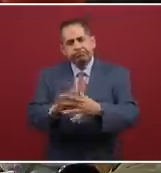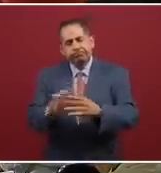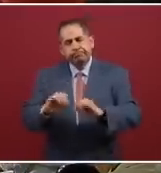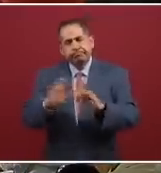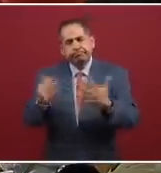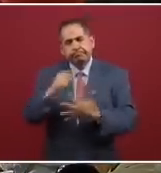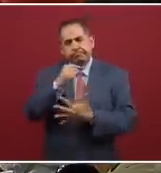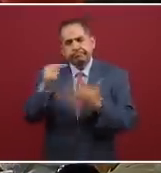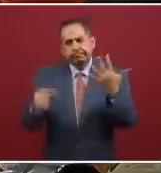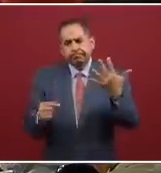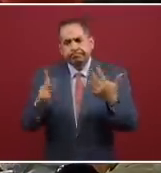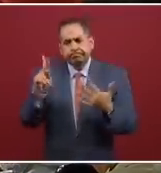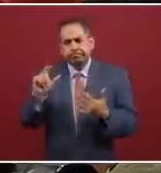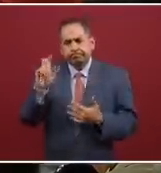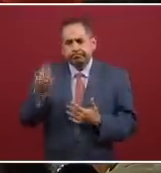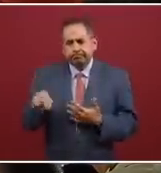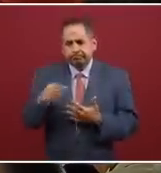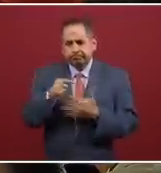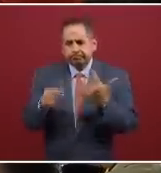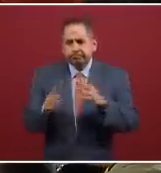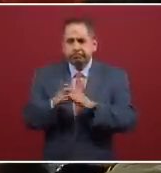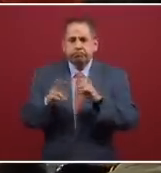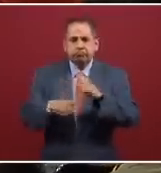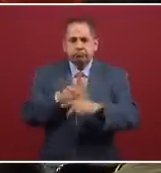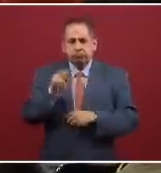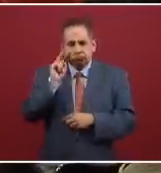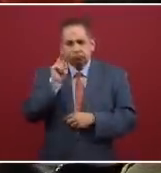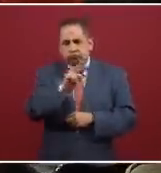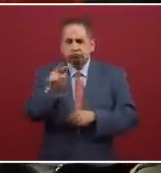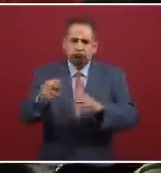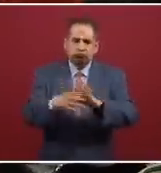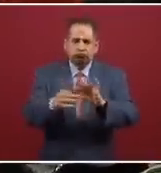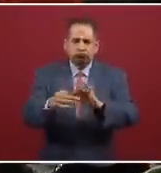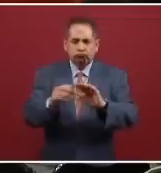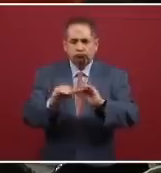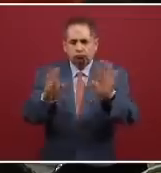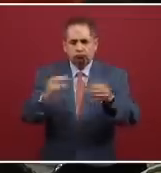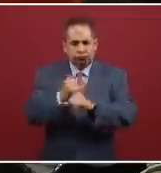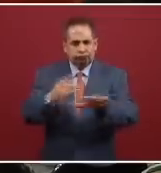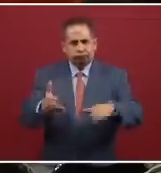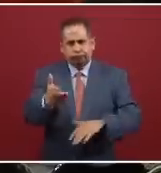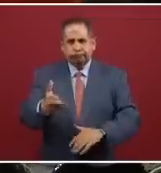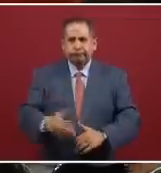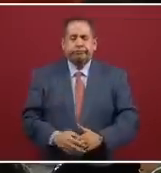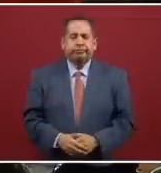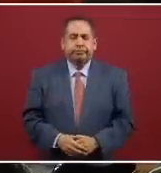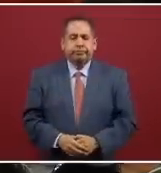plan y que tengan ustedes esta información